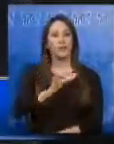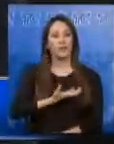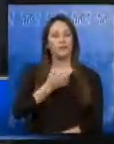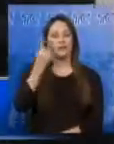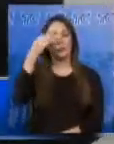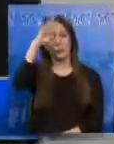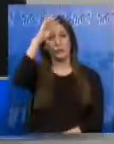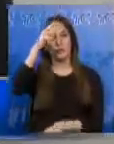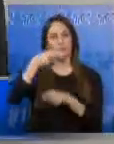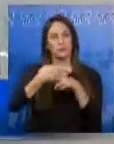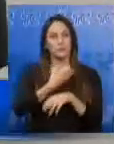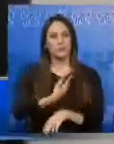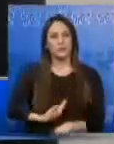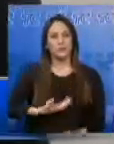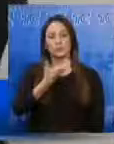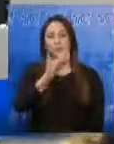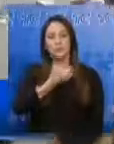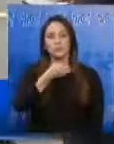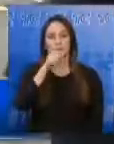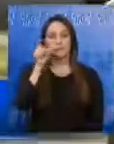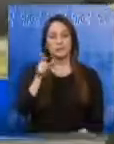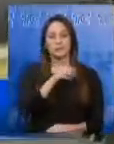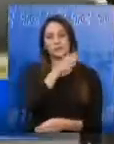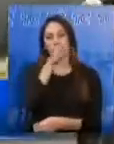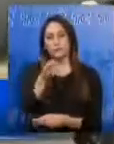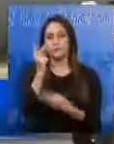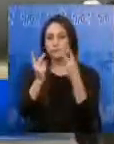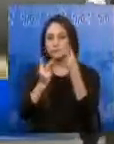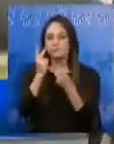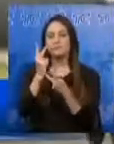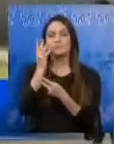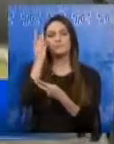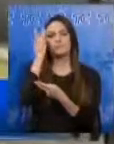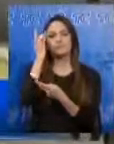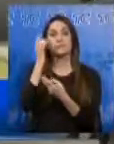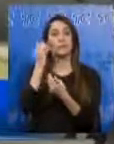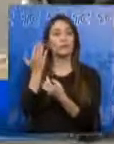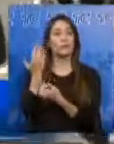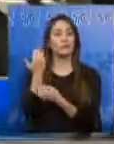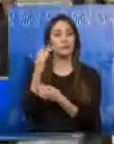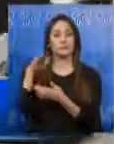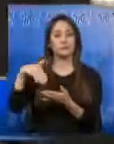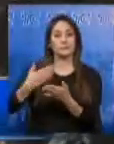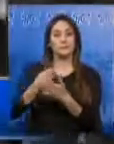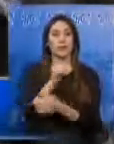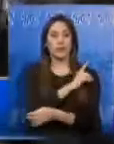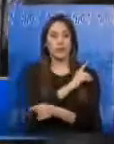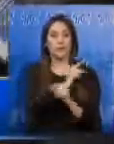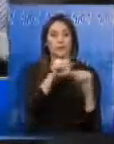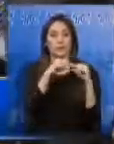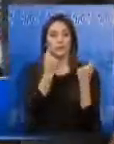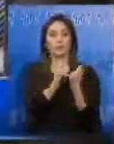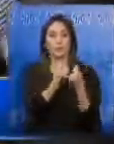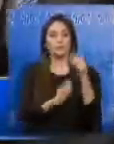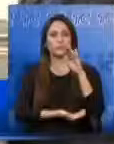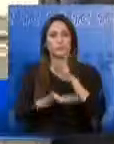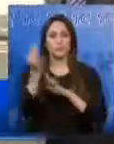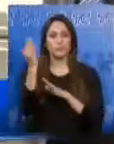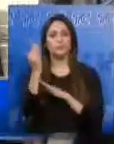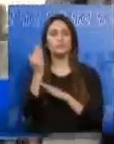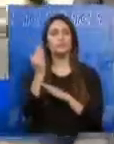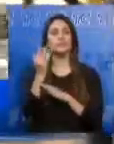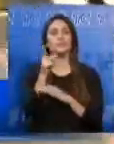vuelo salió del aeropuerto Mariscal Sucre de Quito pasadas las 11 horas. Una delegación acompañará al mandatario en este